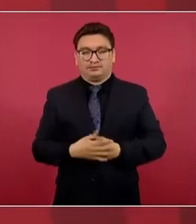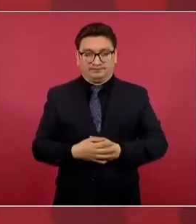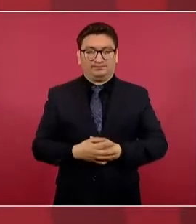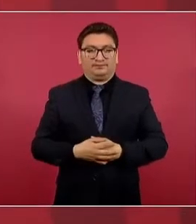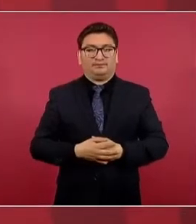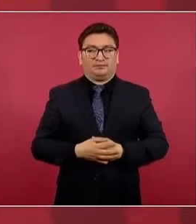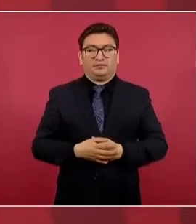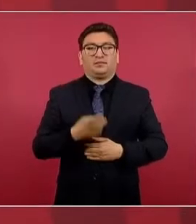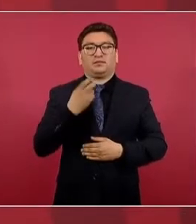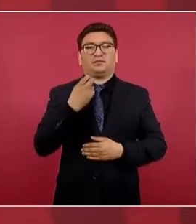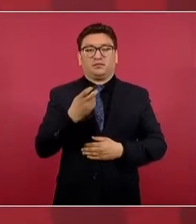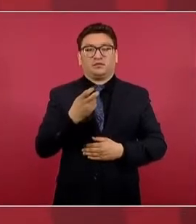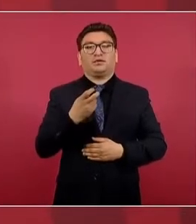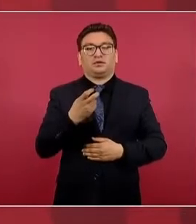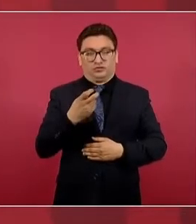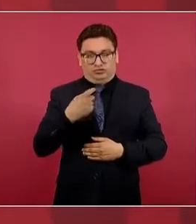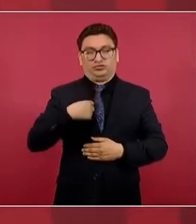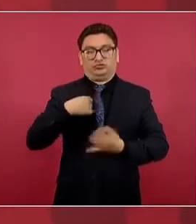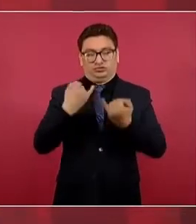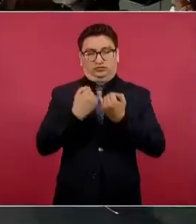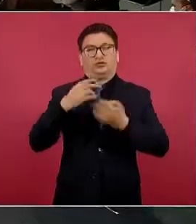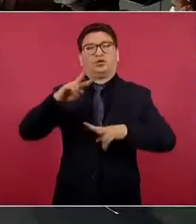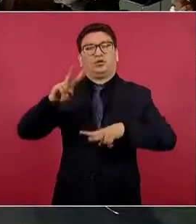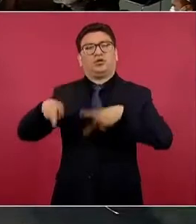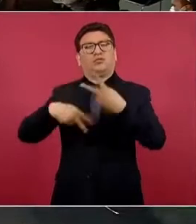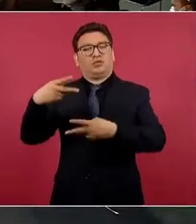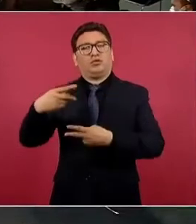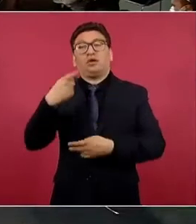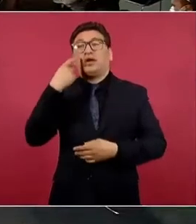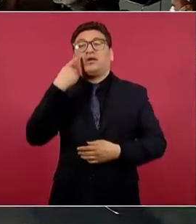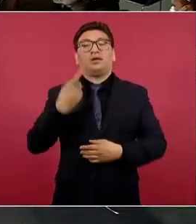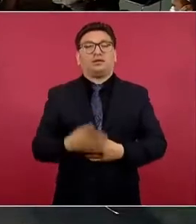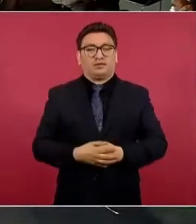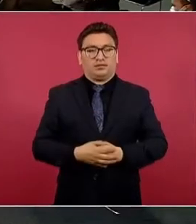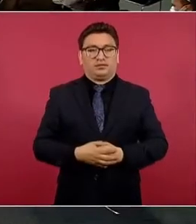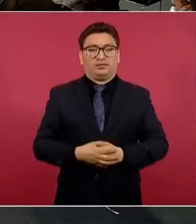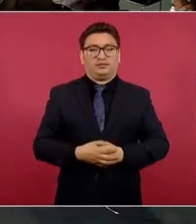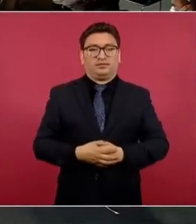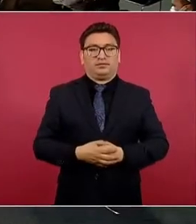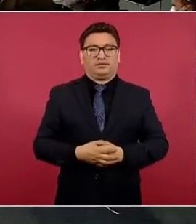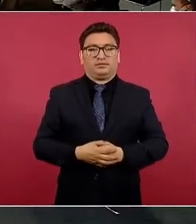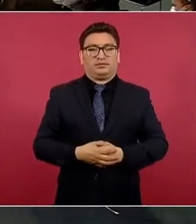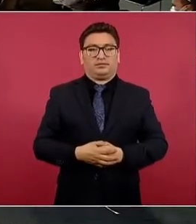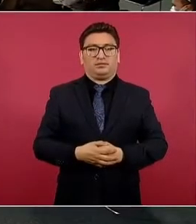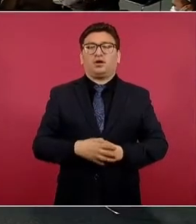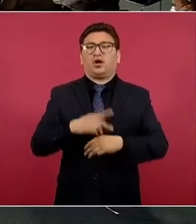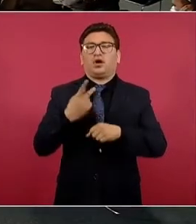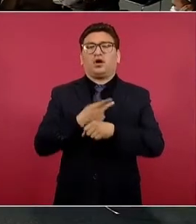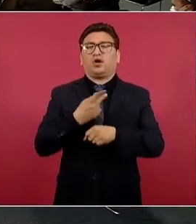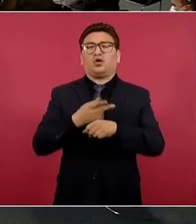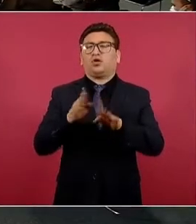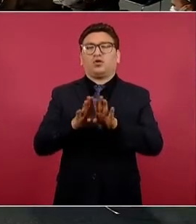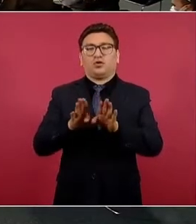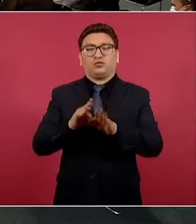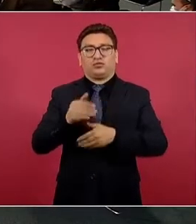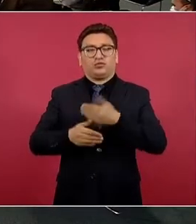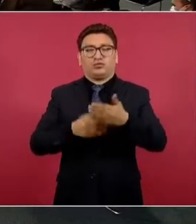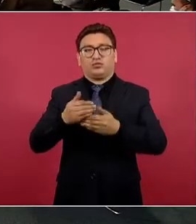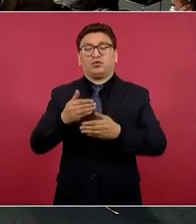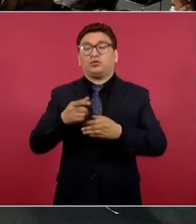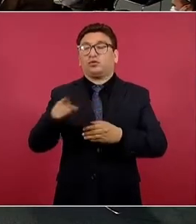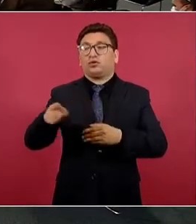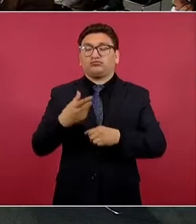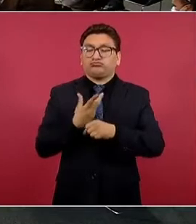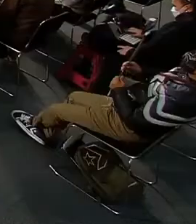Entonces voy también a ver cómo va el avance de la